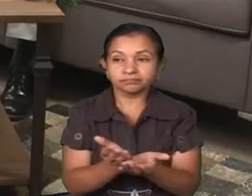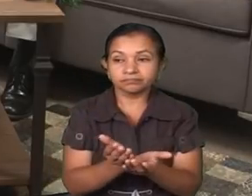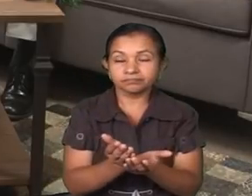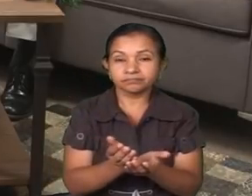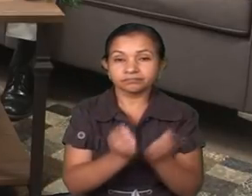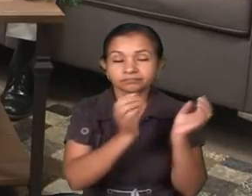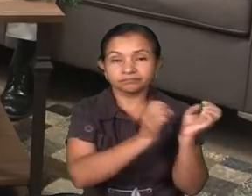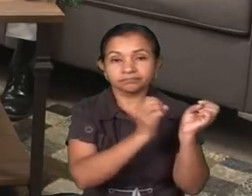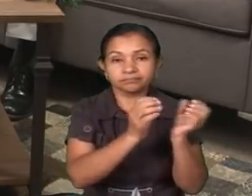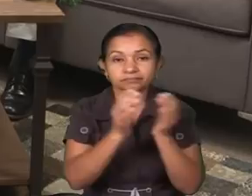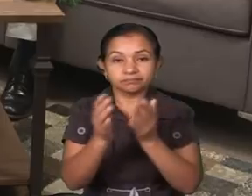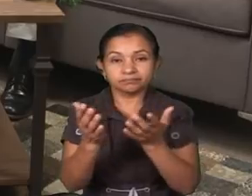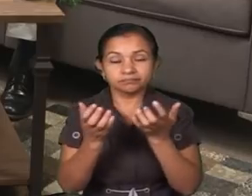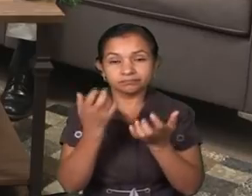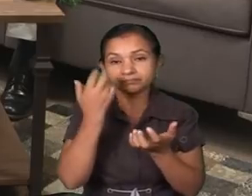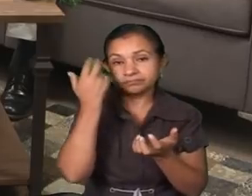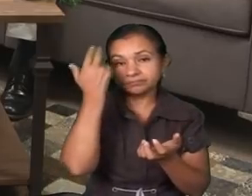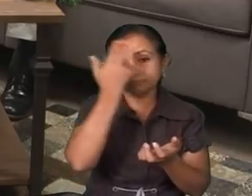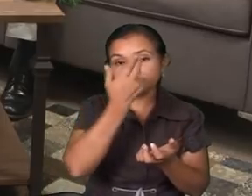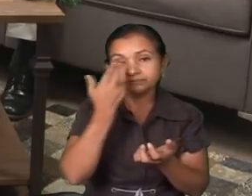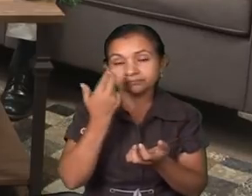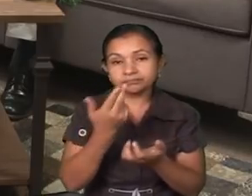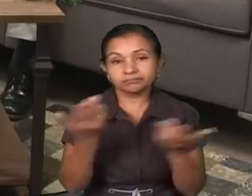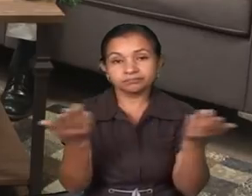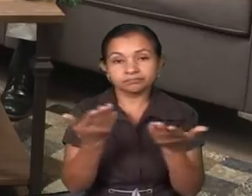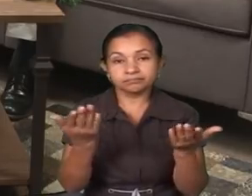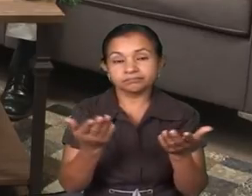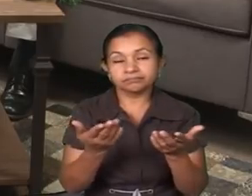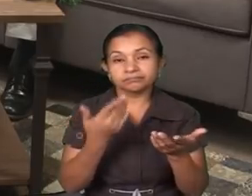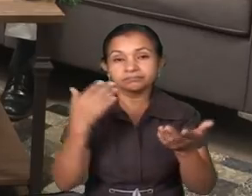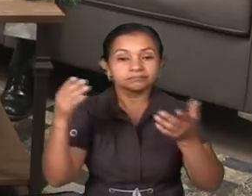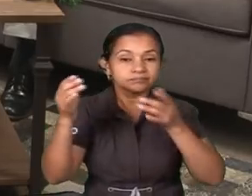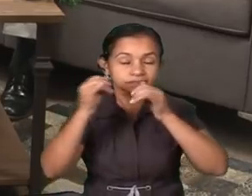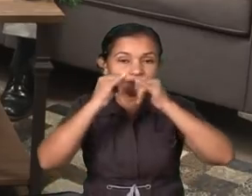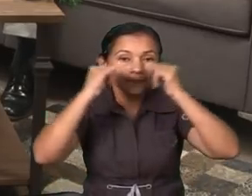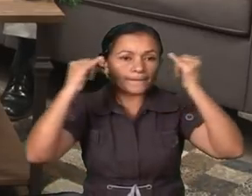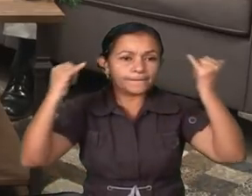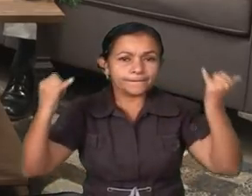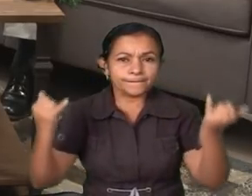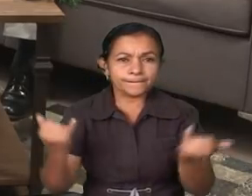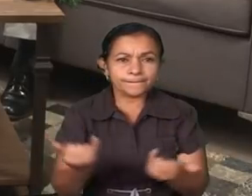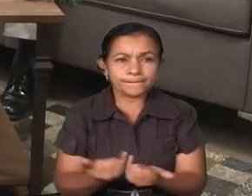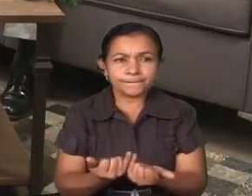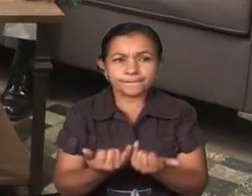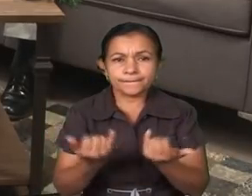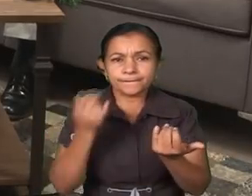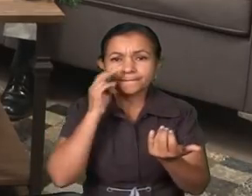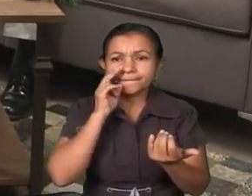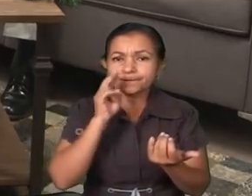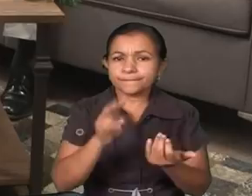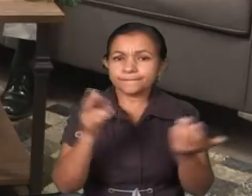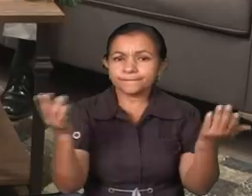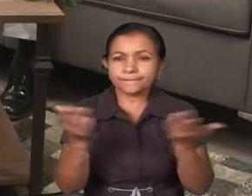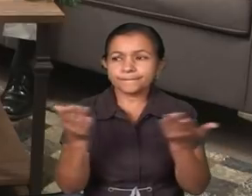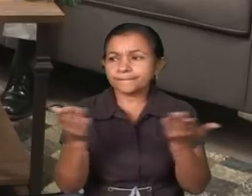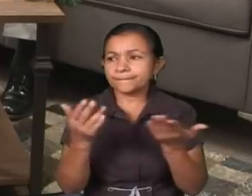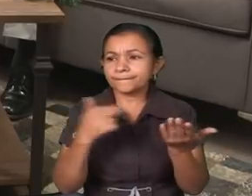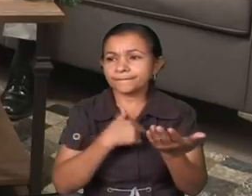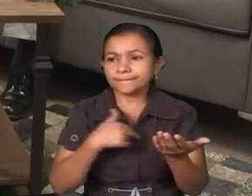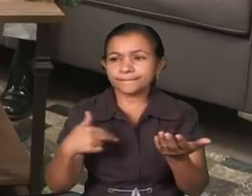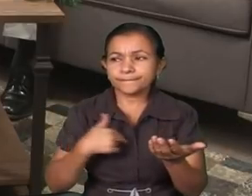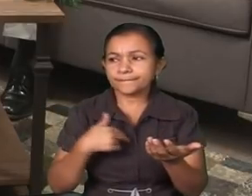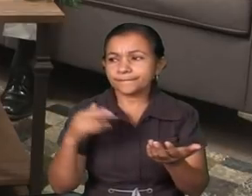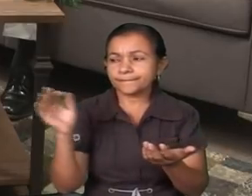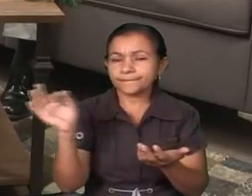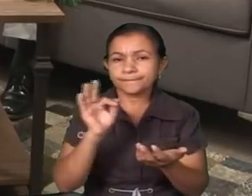reordenamiento global, quisiera preguntarle, comandante, dentro de esa dinámica internacional, vemos cómo las potencias, y usted lo plantea de una